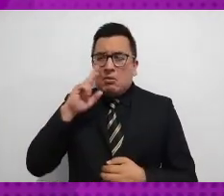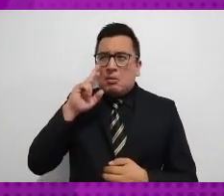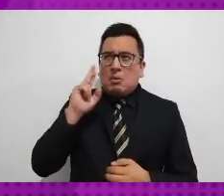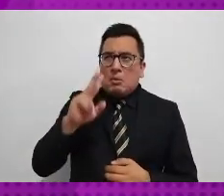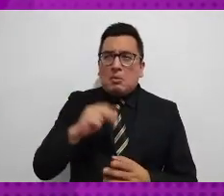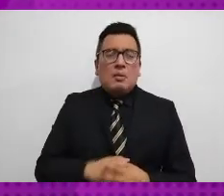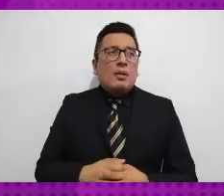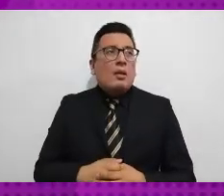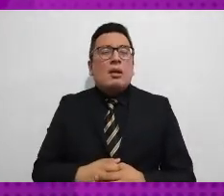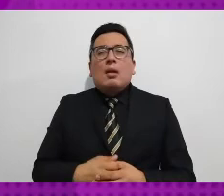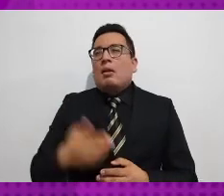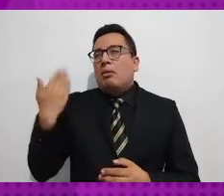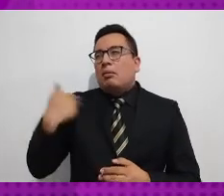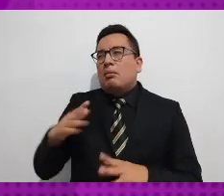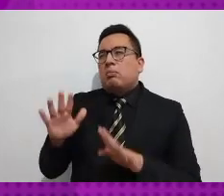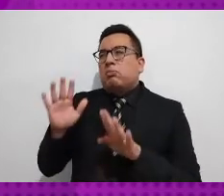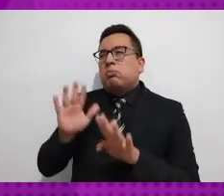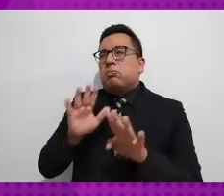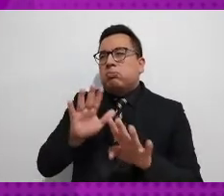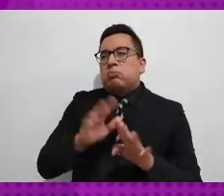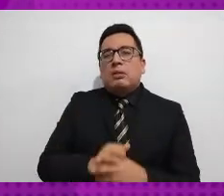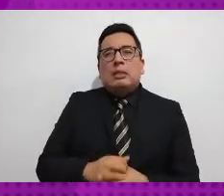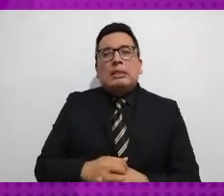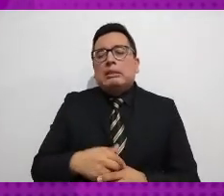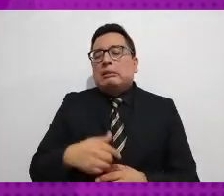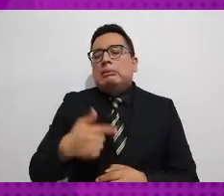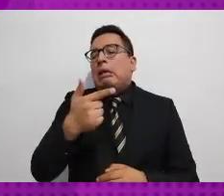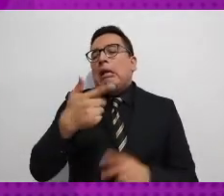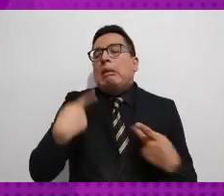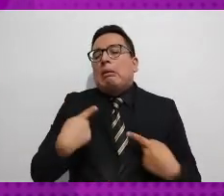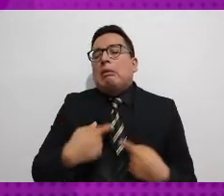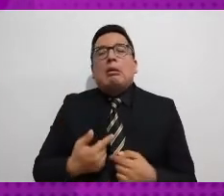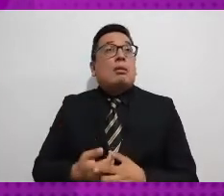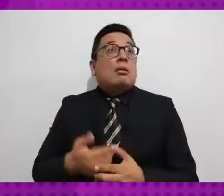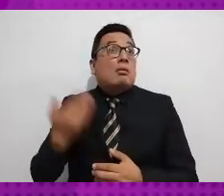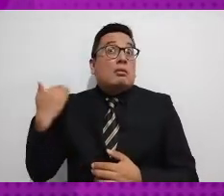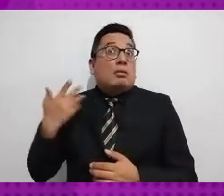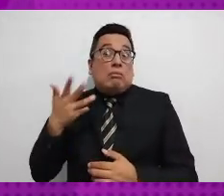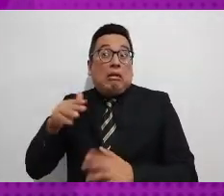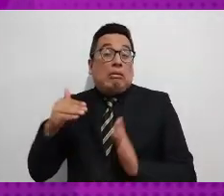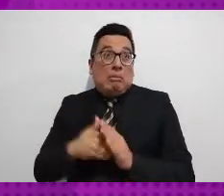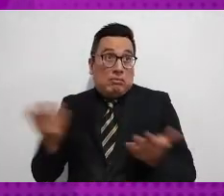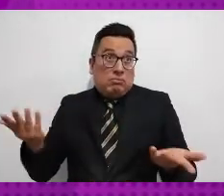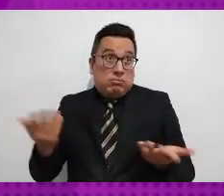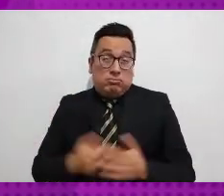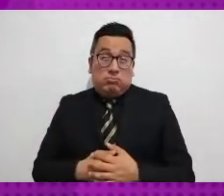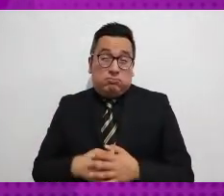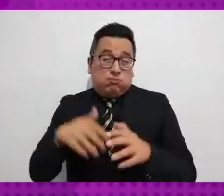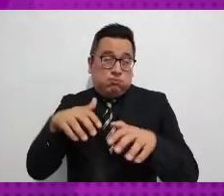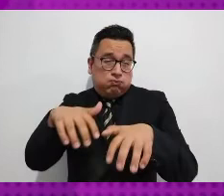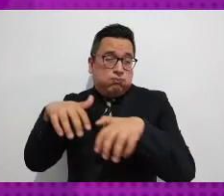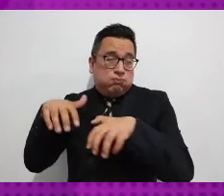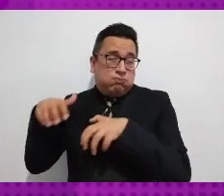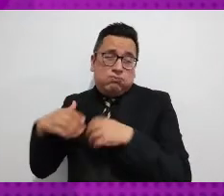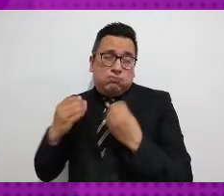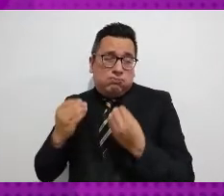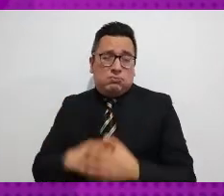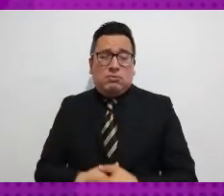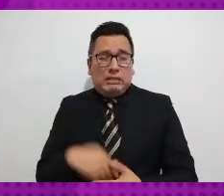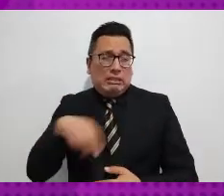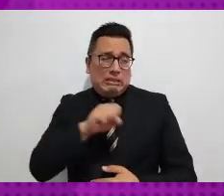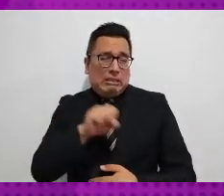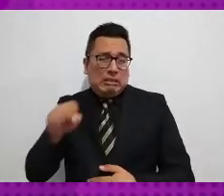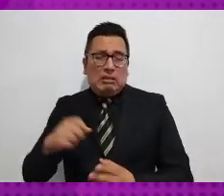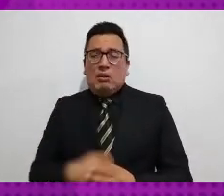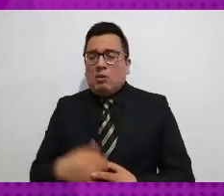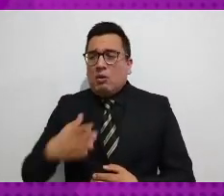las marchas, de cómo eran 7 personas y luego ahora la última fueron 10,000, o sea, sí creció bastante aquí en Saltillo. Me tocó, por ejemplo,